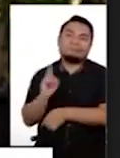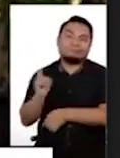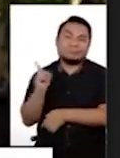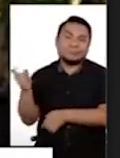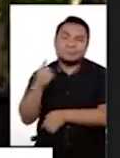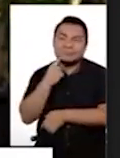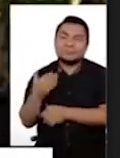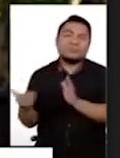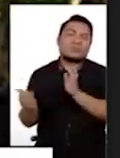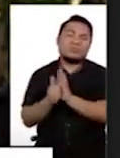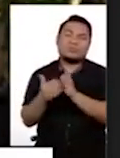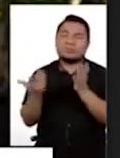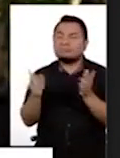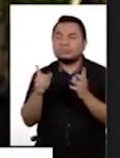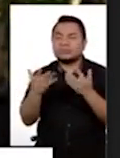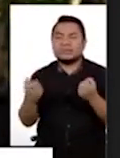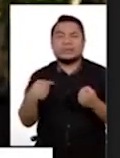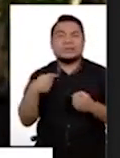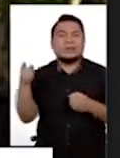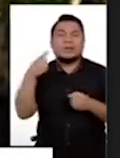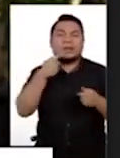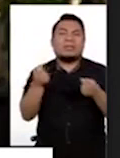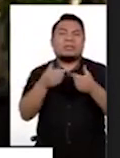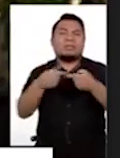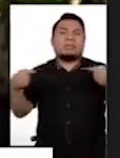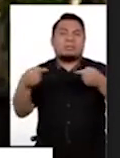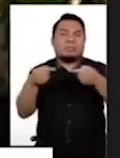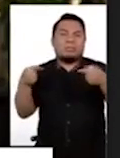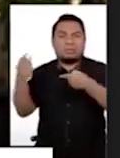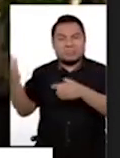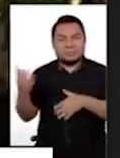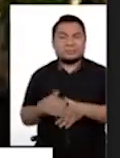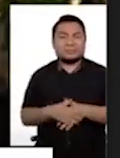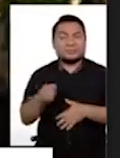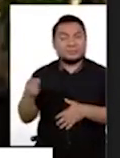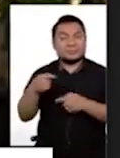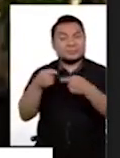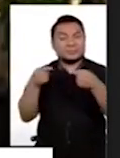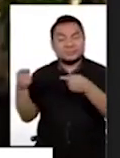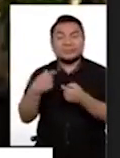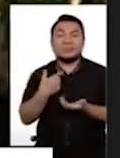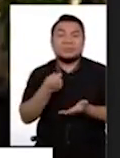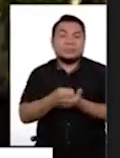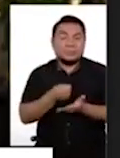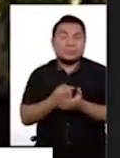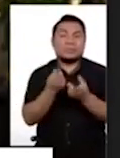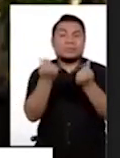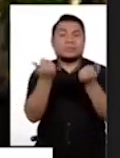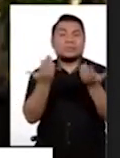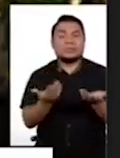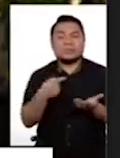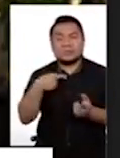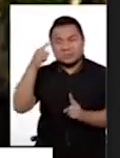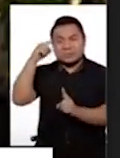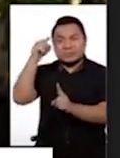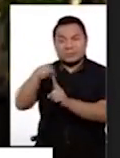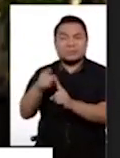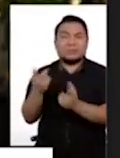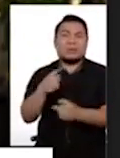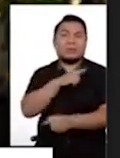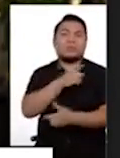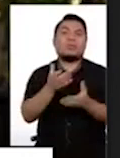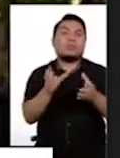un principio elemental, que es la división de poderes, las competencias. Y las competencias tributarias, económicas, son exclusivas y excluyentes del